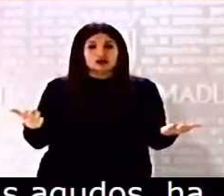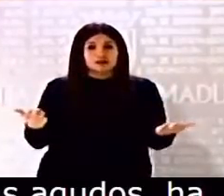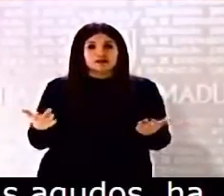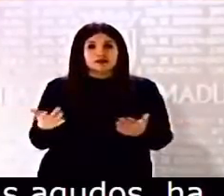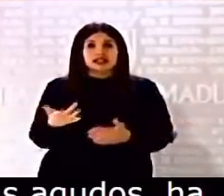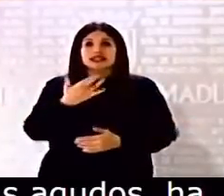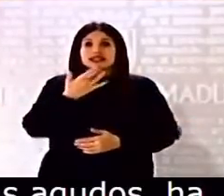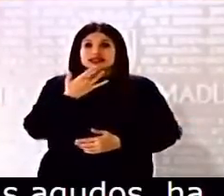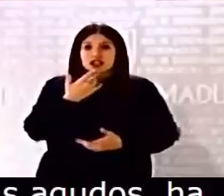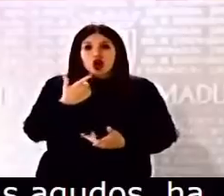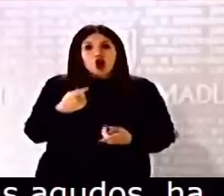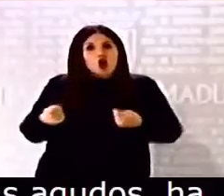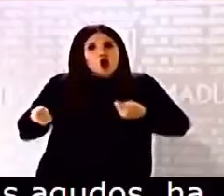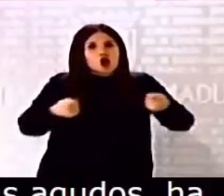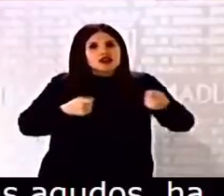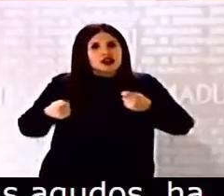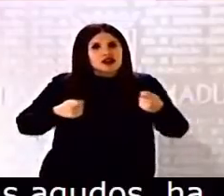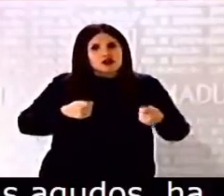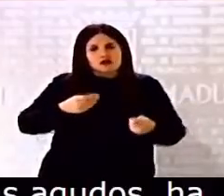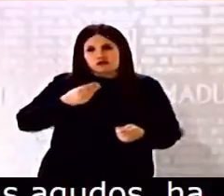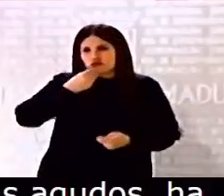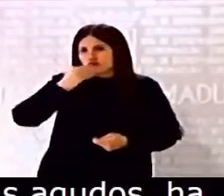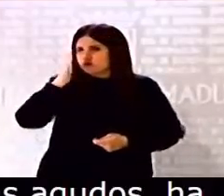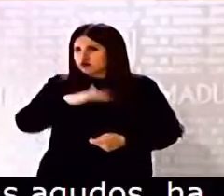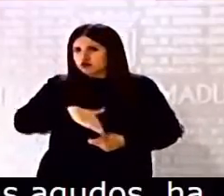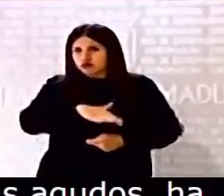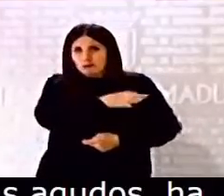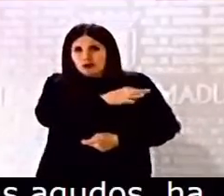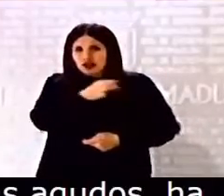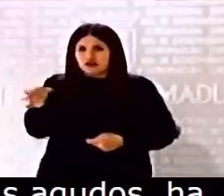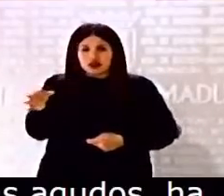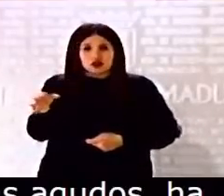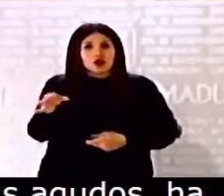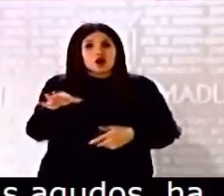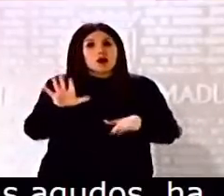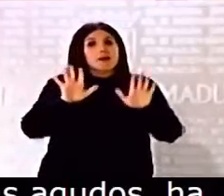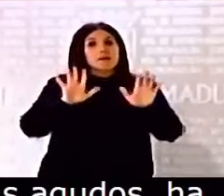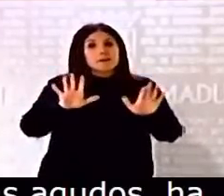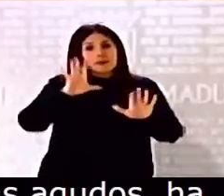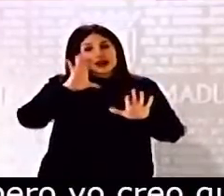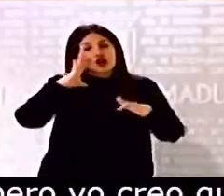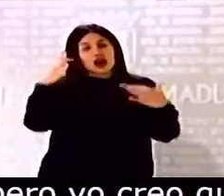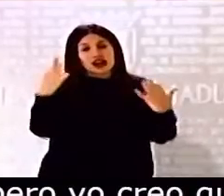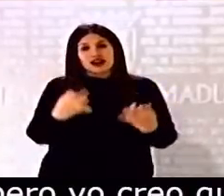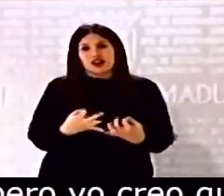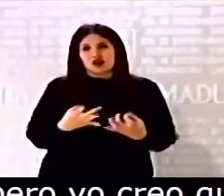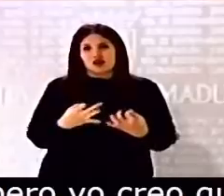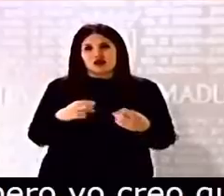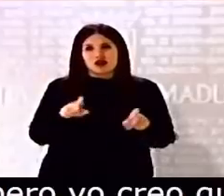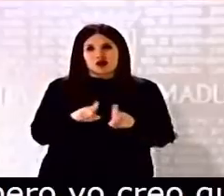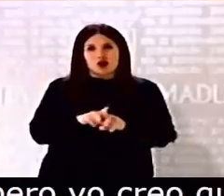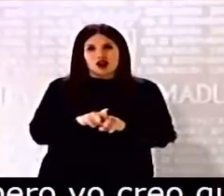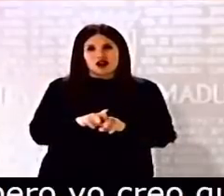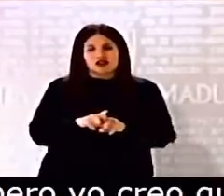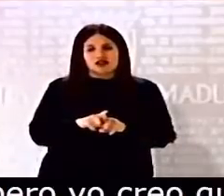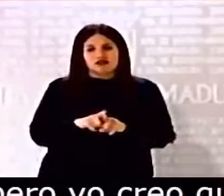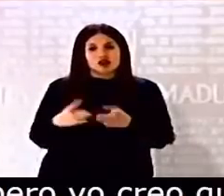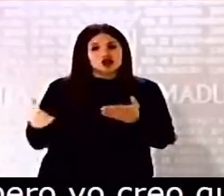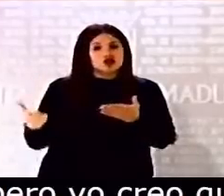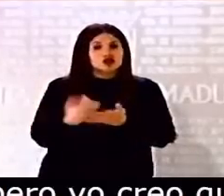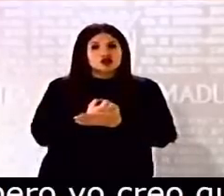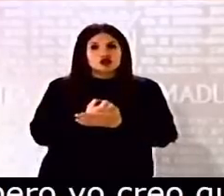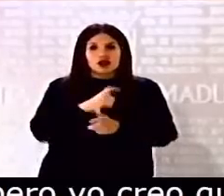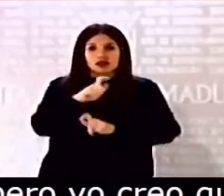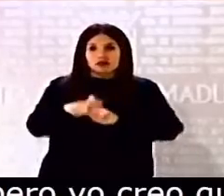el tema de la coordinación, pero yo creo que, de una vez por todas, creo que todo el mundo